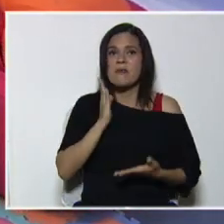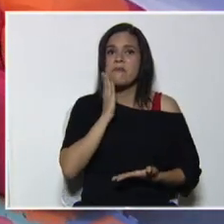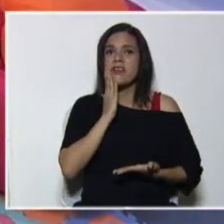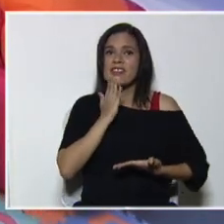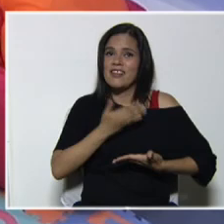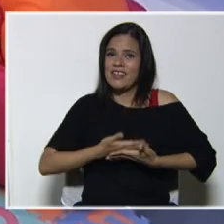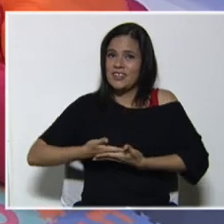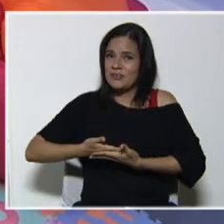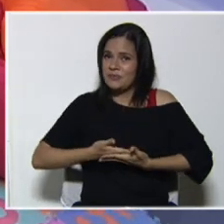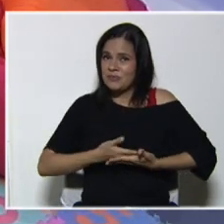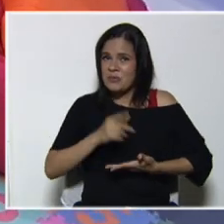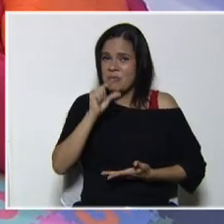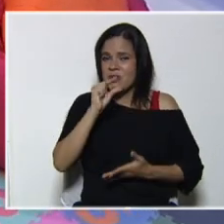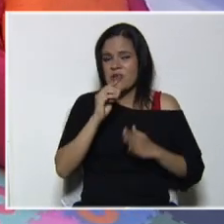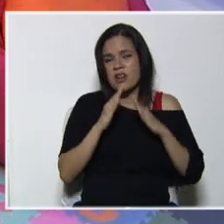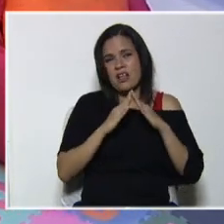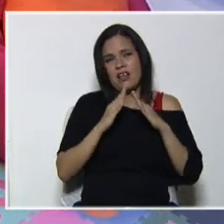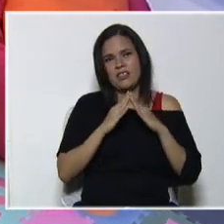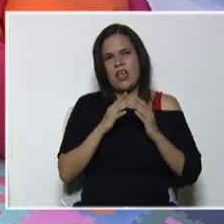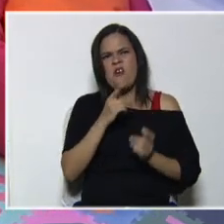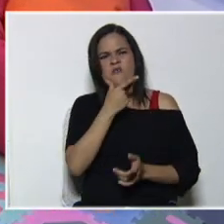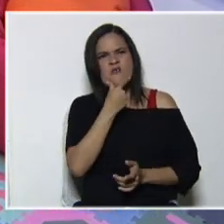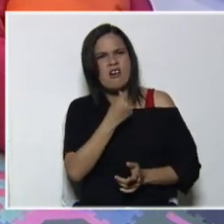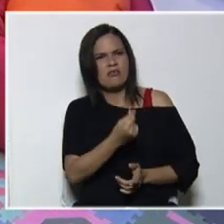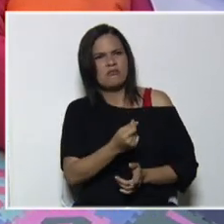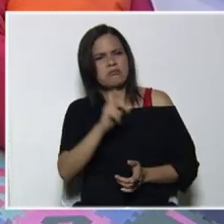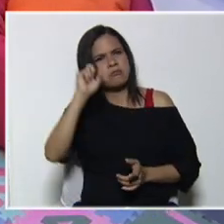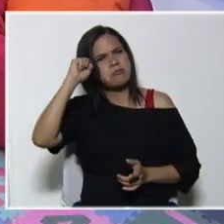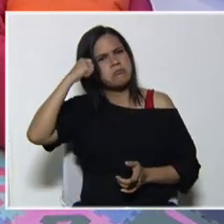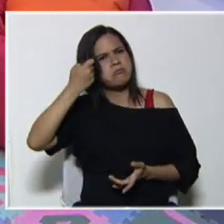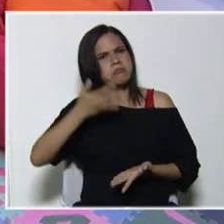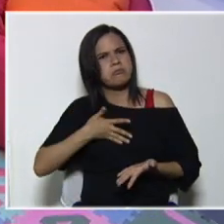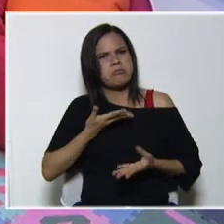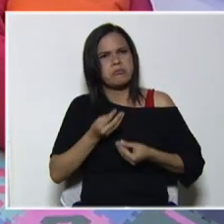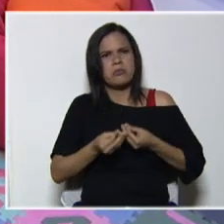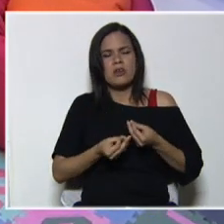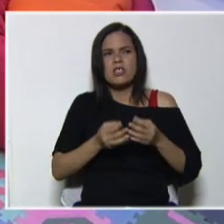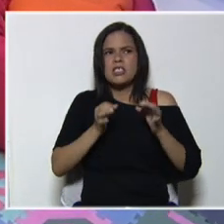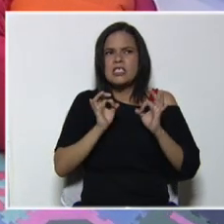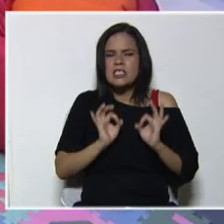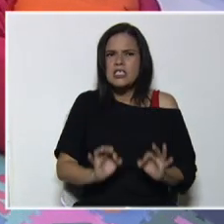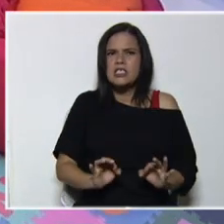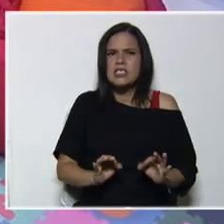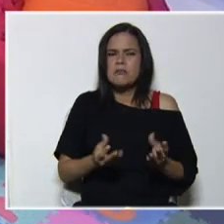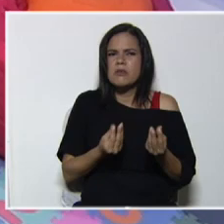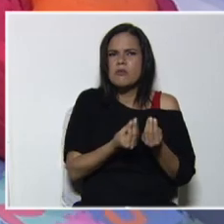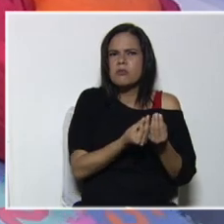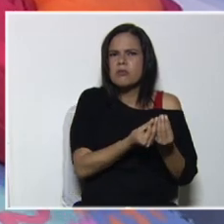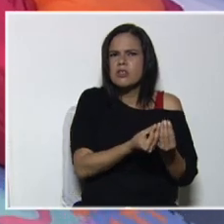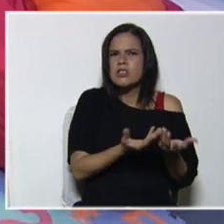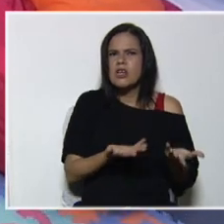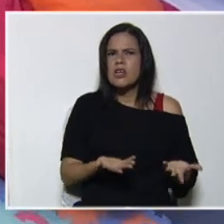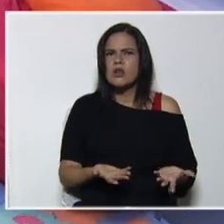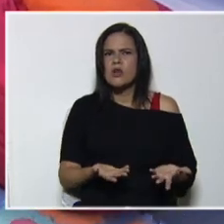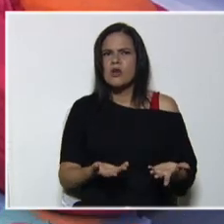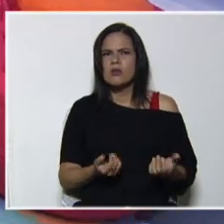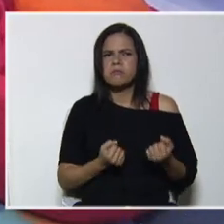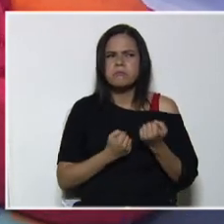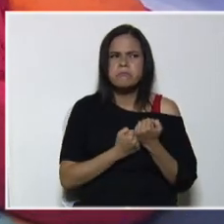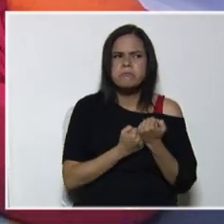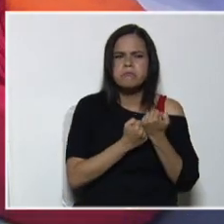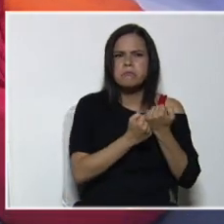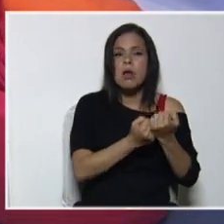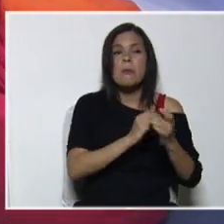casa. Sencillo, recuerden que podemos estar siempre acompañándolos y motivándolos